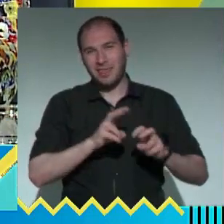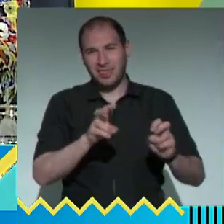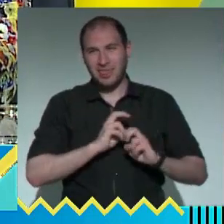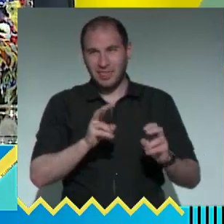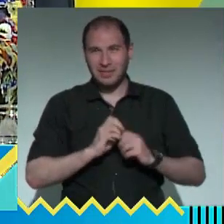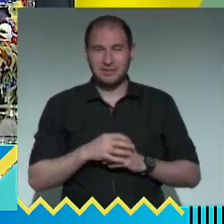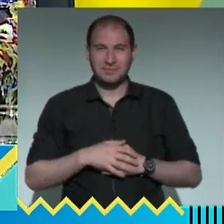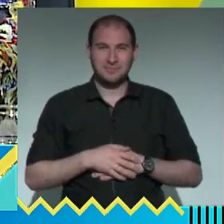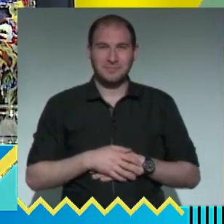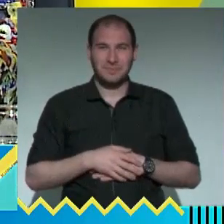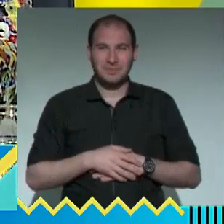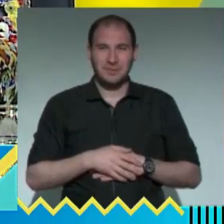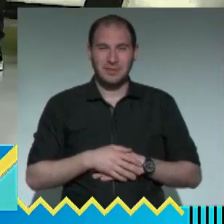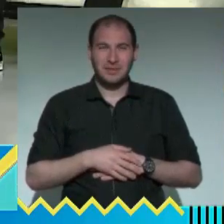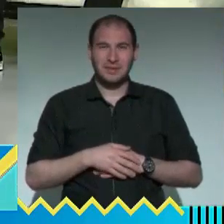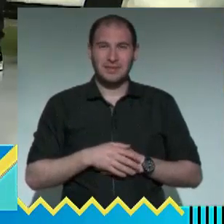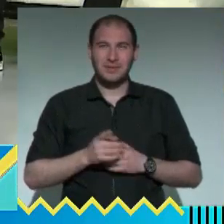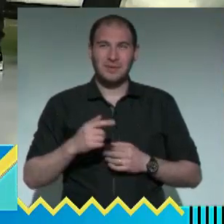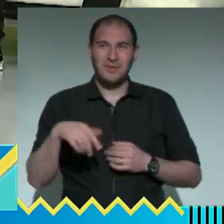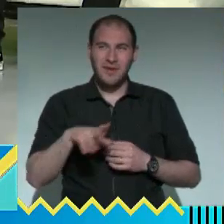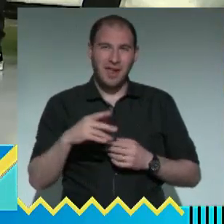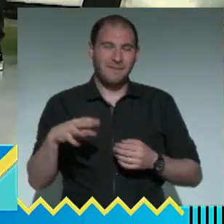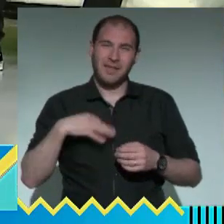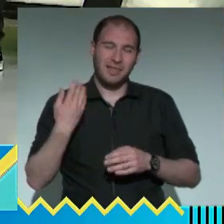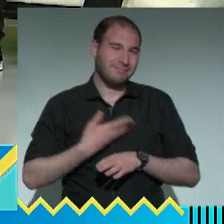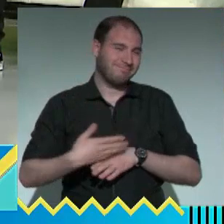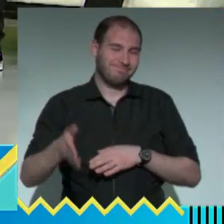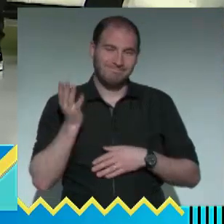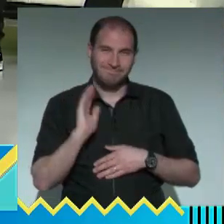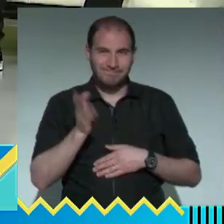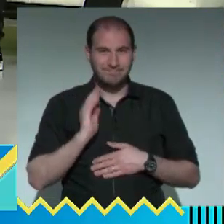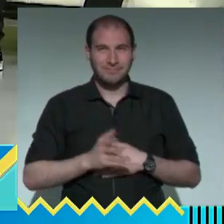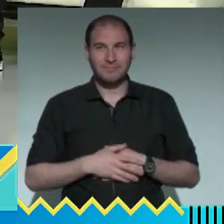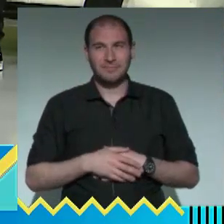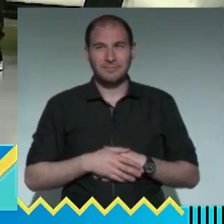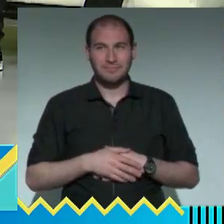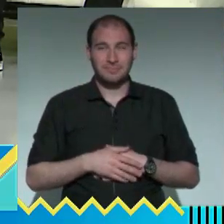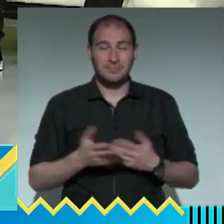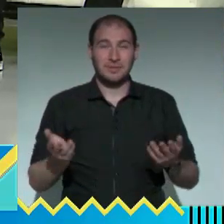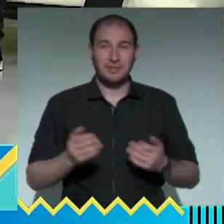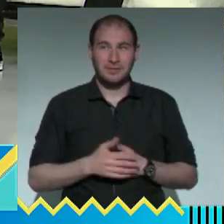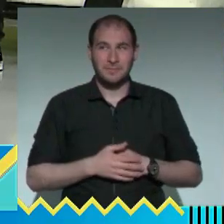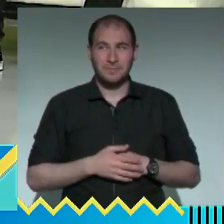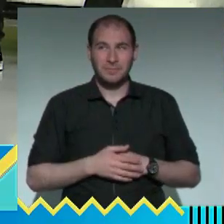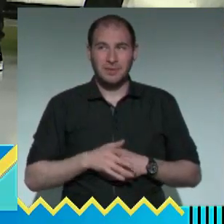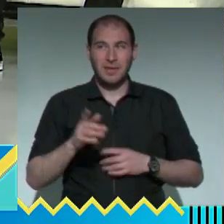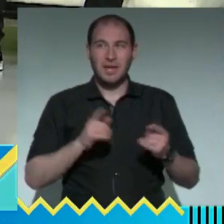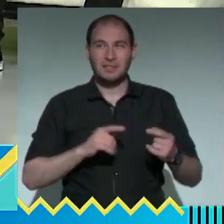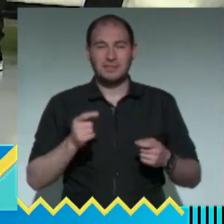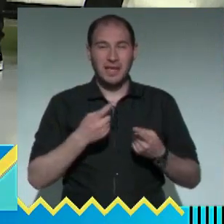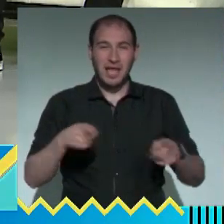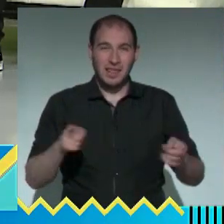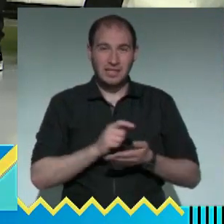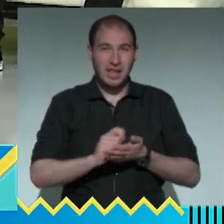regalías. La Polinesia. Se aseguró la vida. Sí, genial. Nada, por ahí, bueno, la mayoría igual de las letras siempre